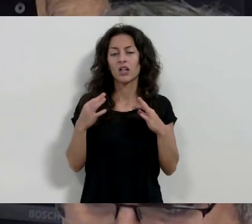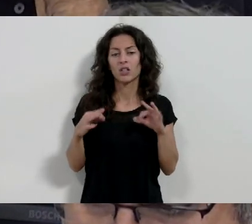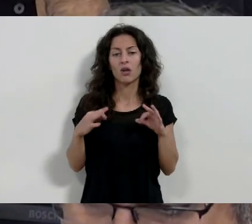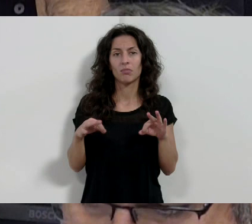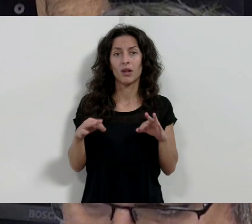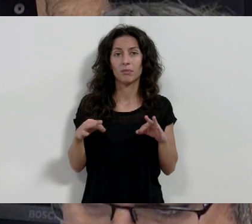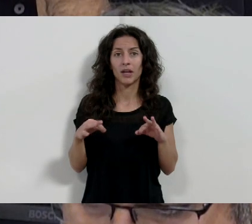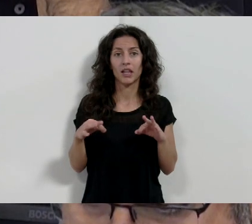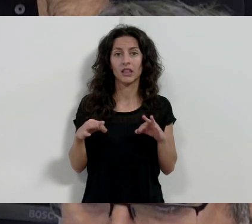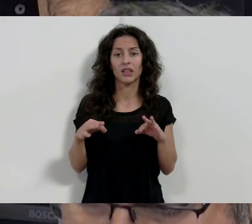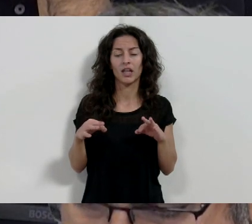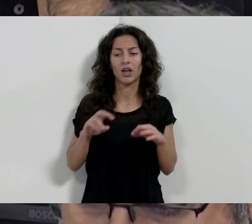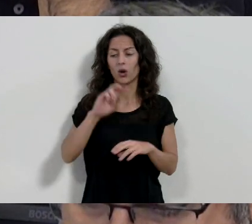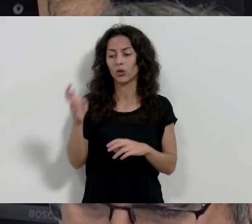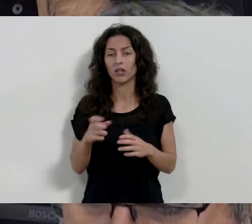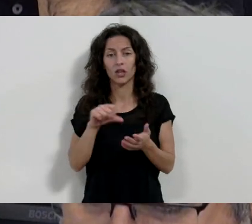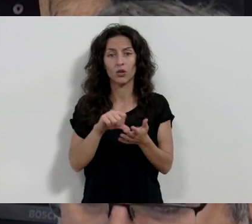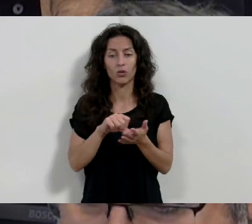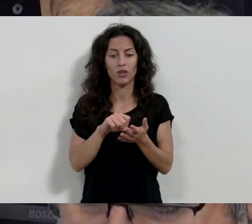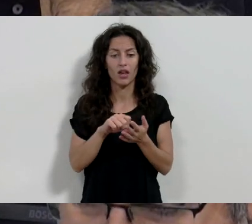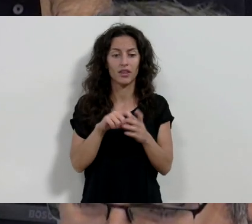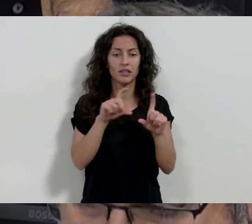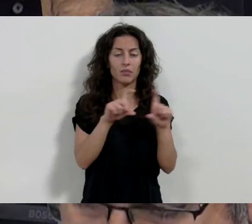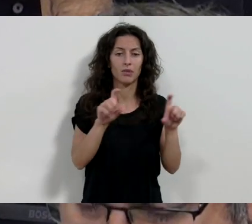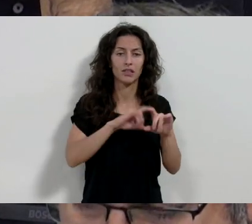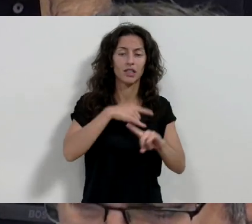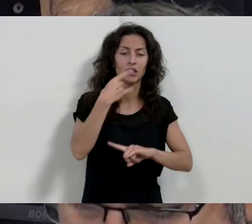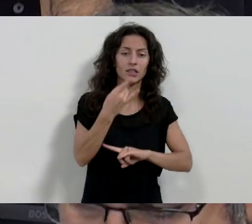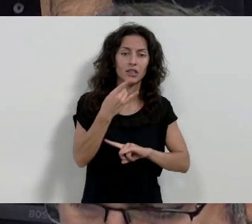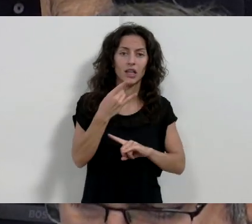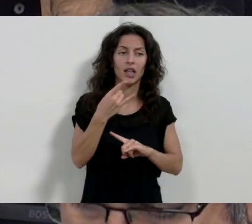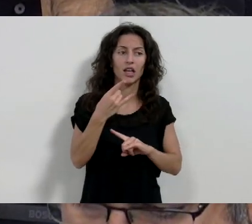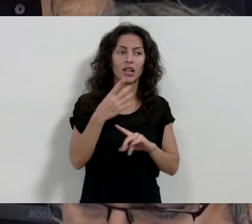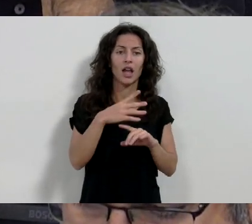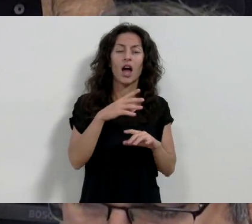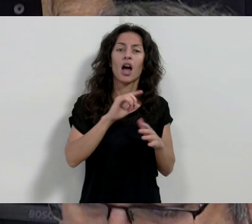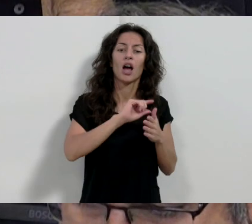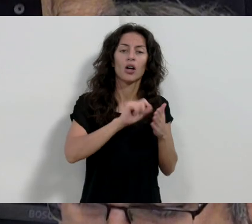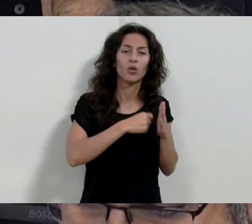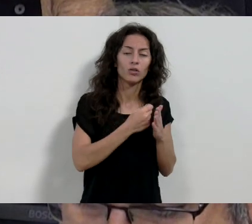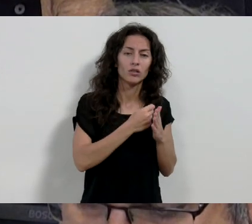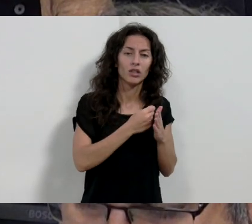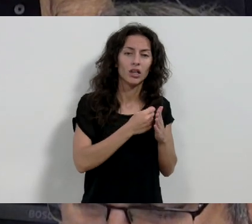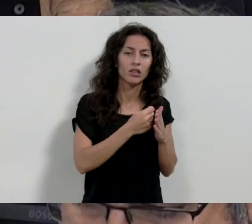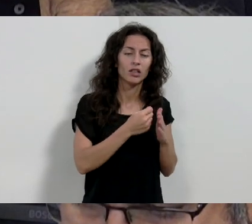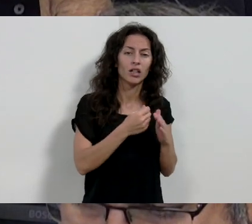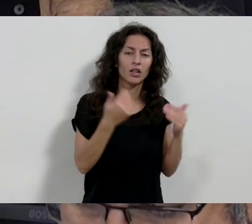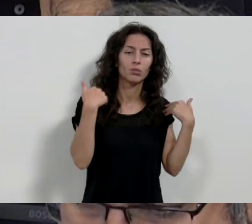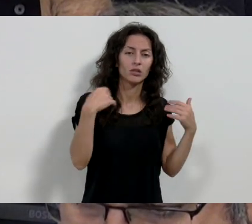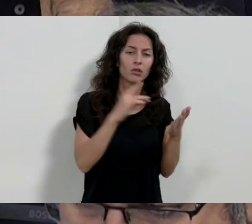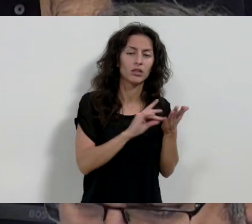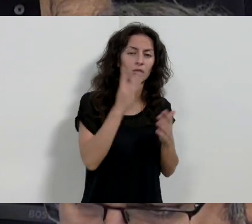externa. Aquí se ha apostado por un equipo interno. Y es verdad que me